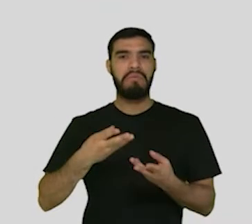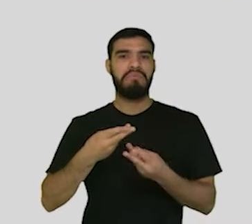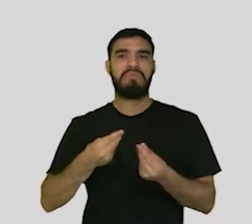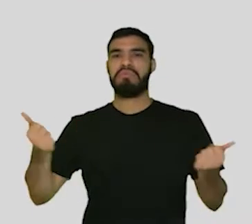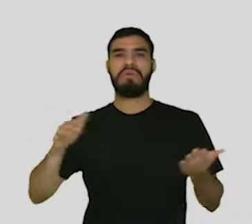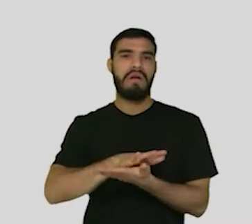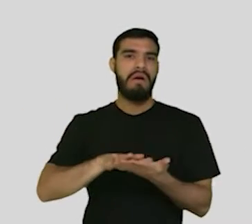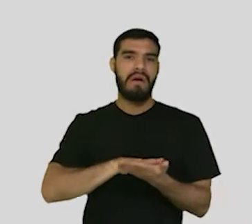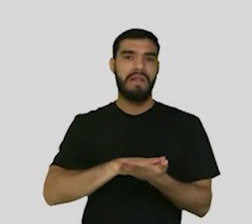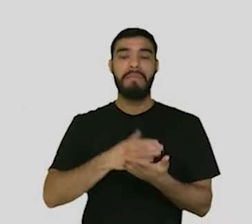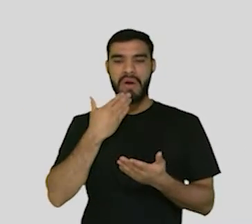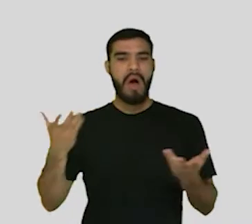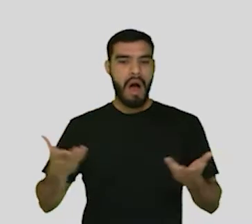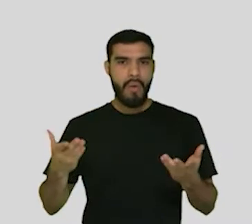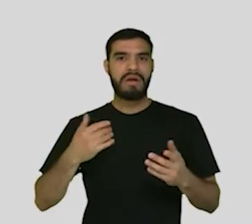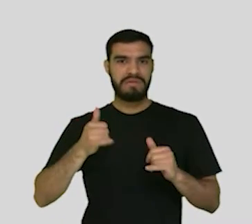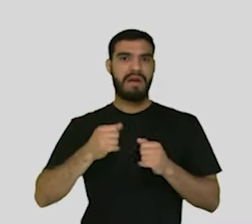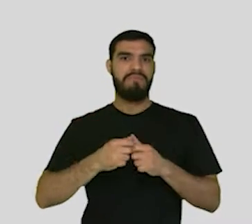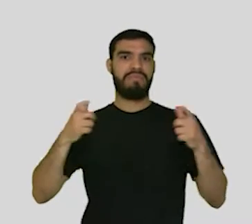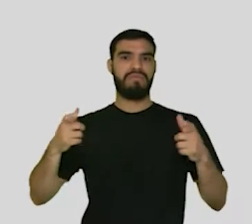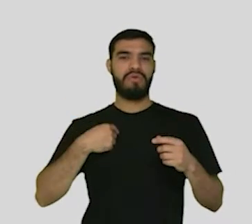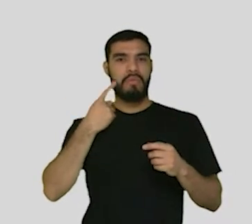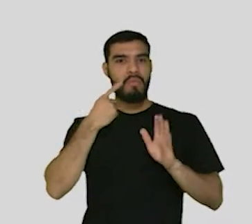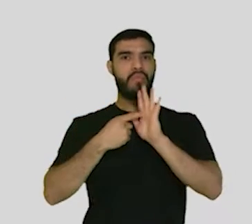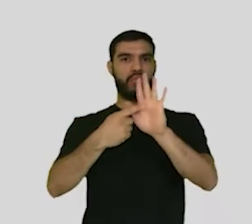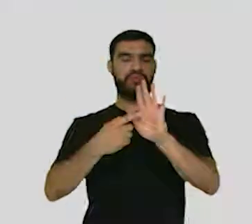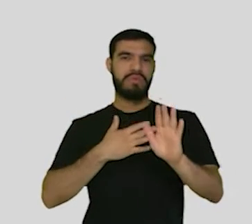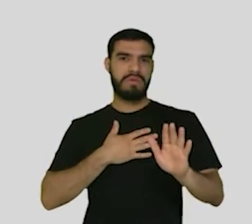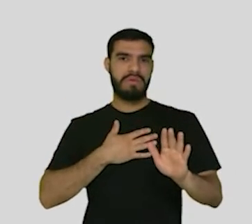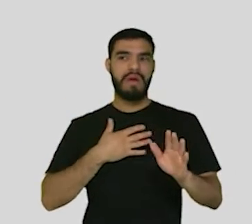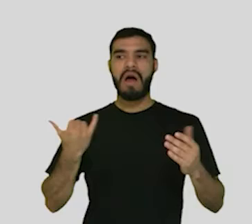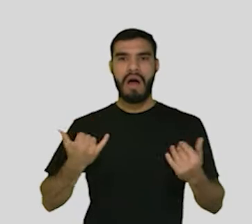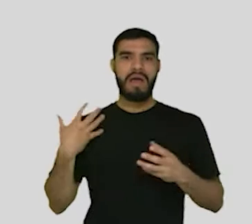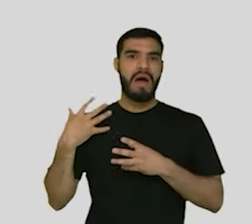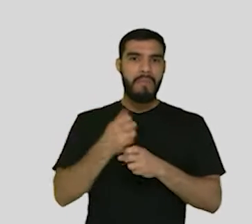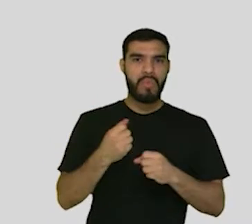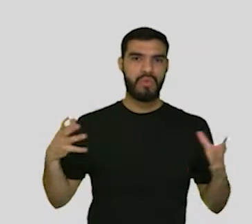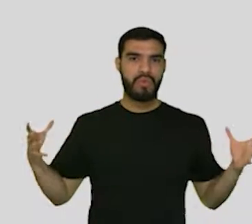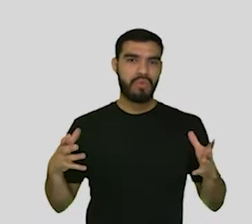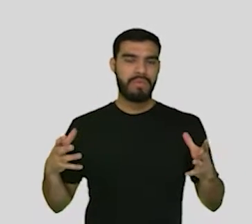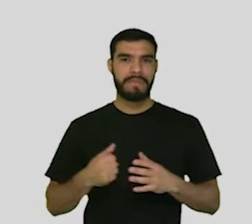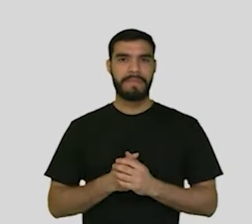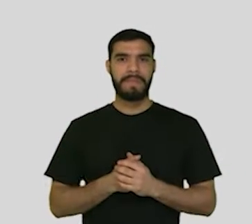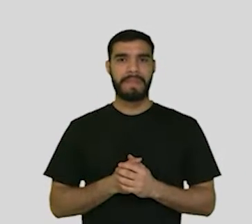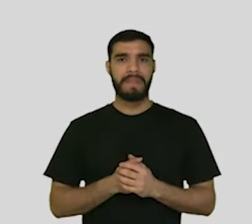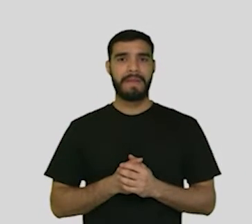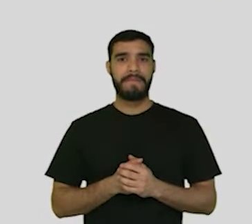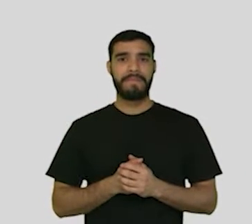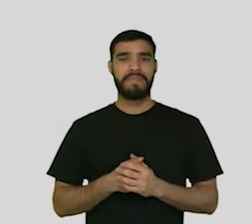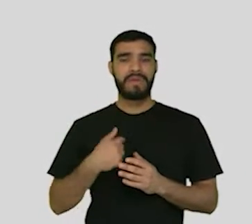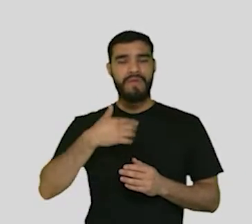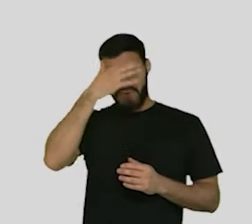do ye esa cuai amo aco anga peba nos hasai iria yepa peba te cote ya esa cua ya